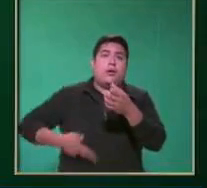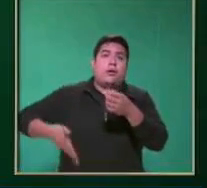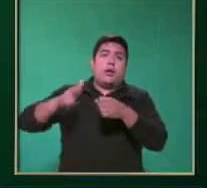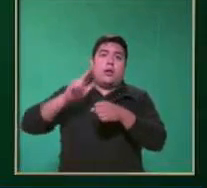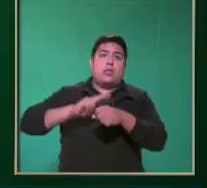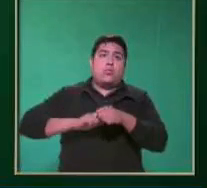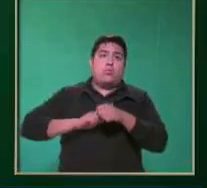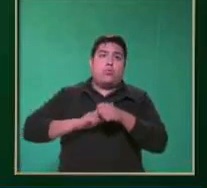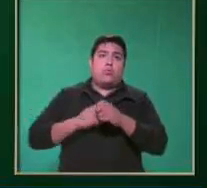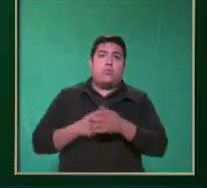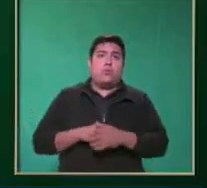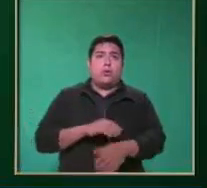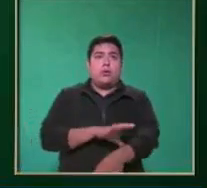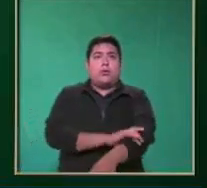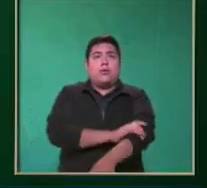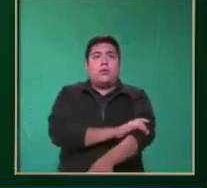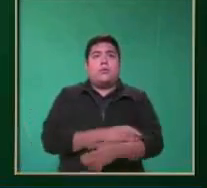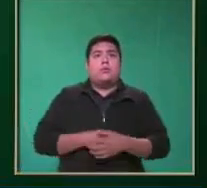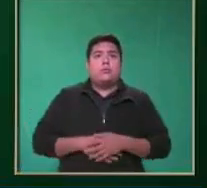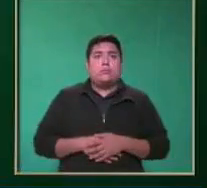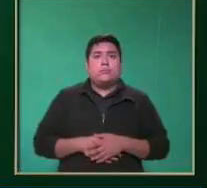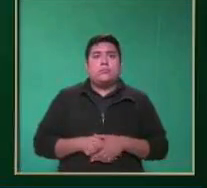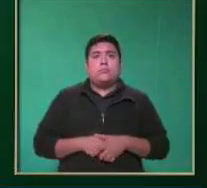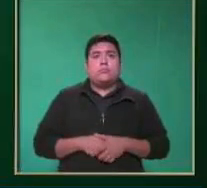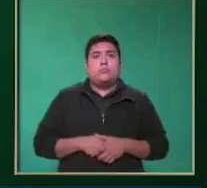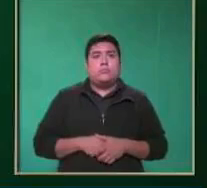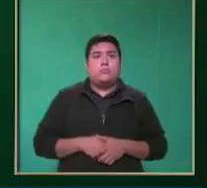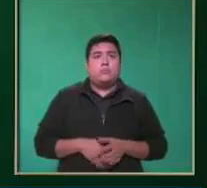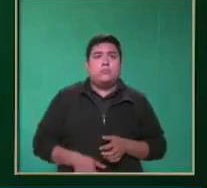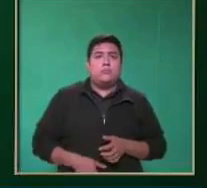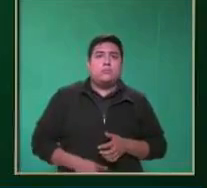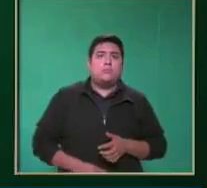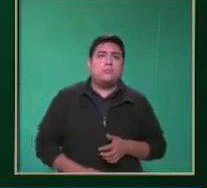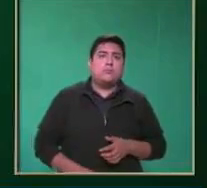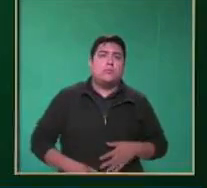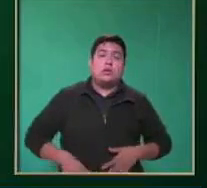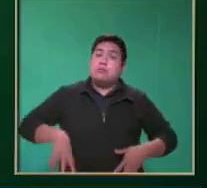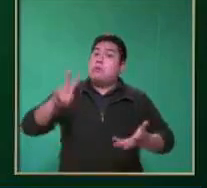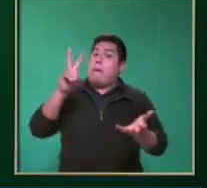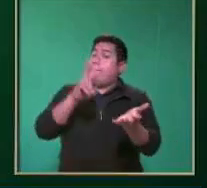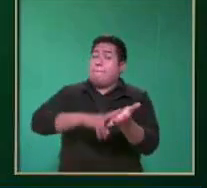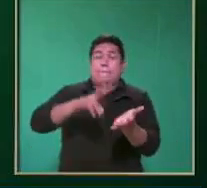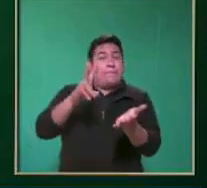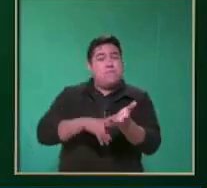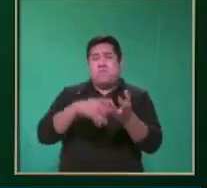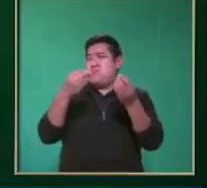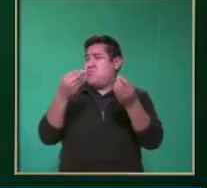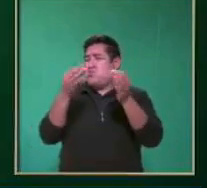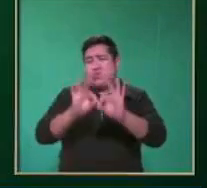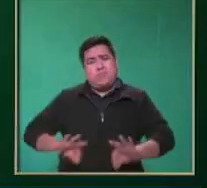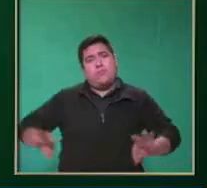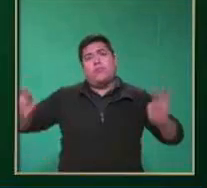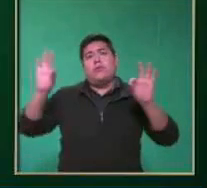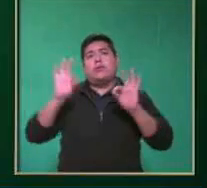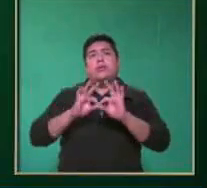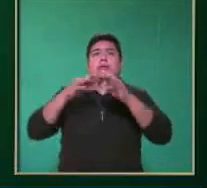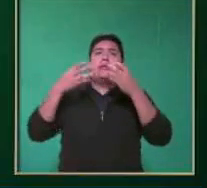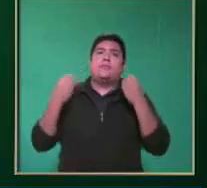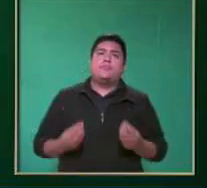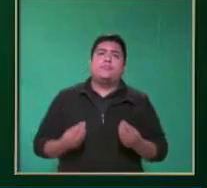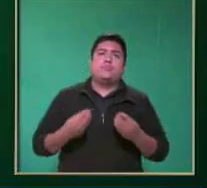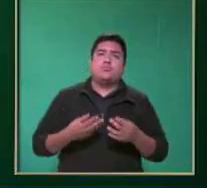conjunto son de una importancia mayúscula para nosotros. Esas regiones